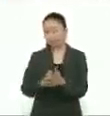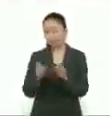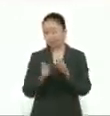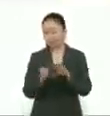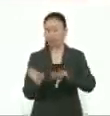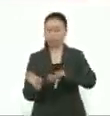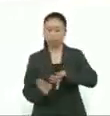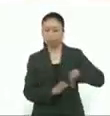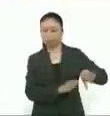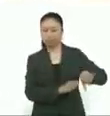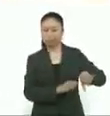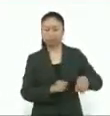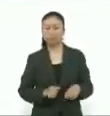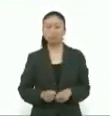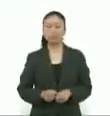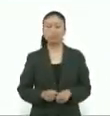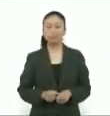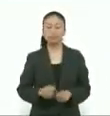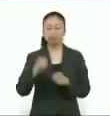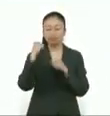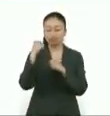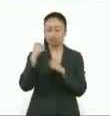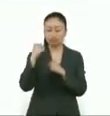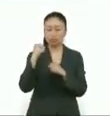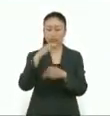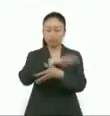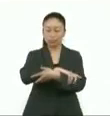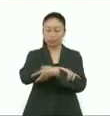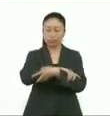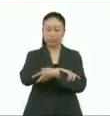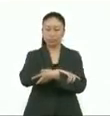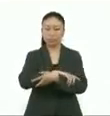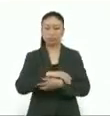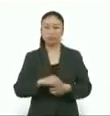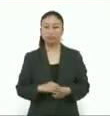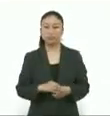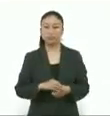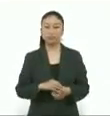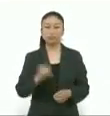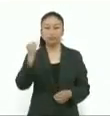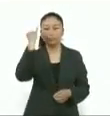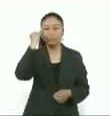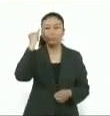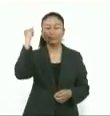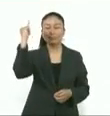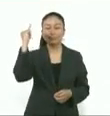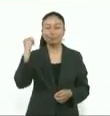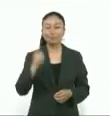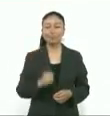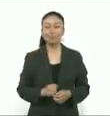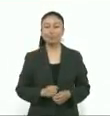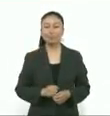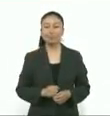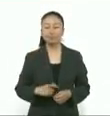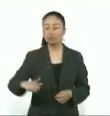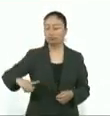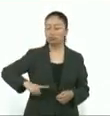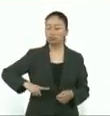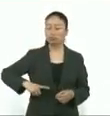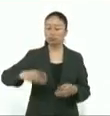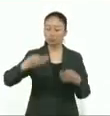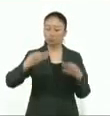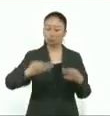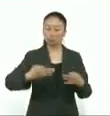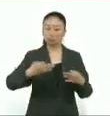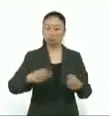el gobierno. Luchamos y gobernamos inspiradas por el ideal de consolidar un estado de bienestar